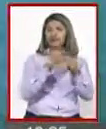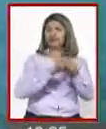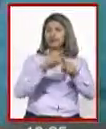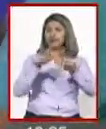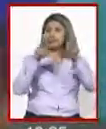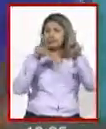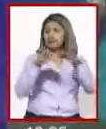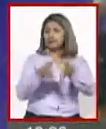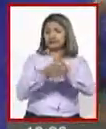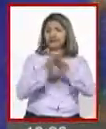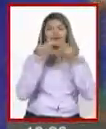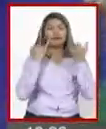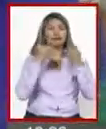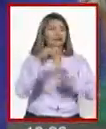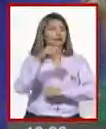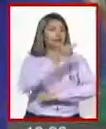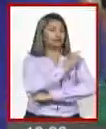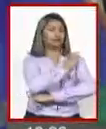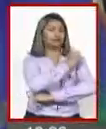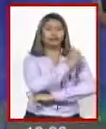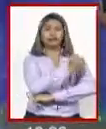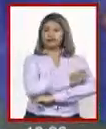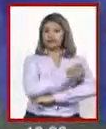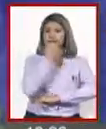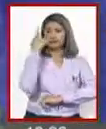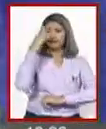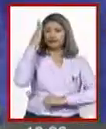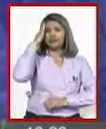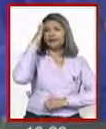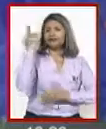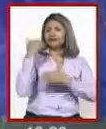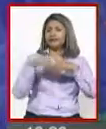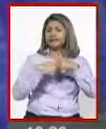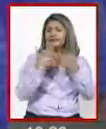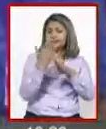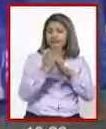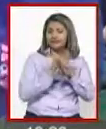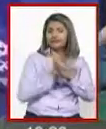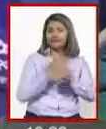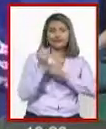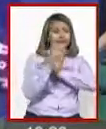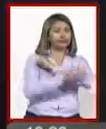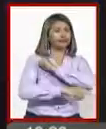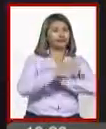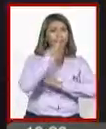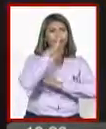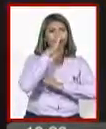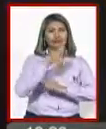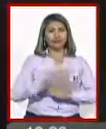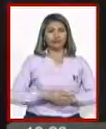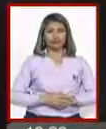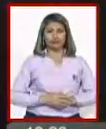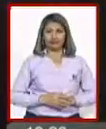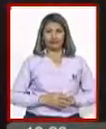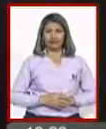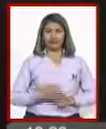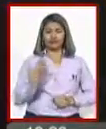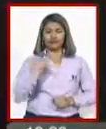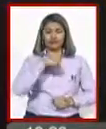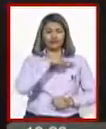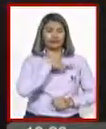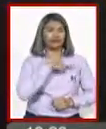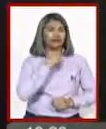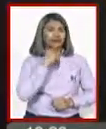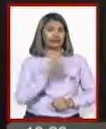personas y se pedirán informes a las autoridades respectivas para saber el estado del proceso penal y disciplinario de este policía. Nosotros,